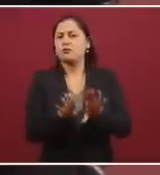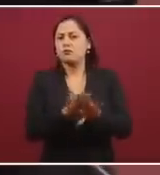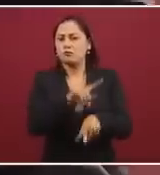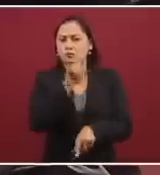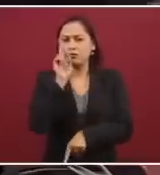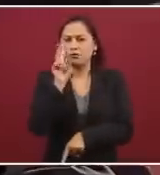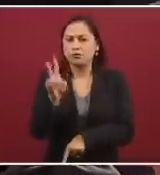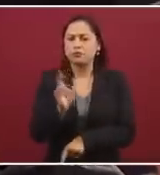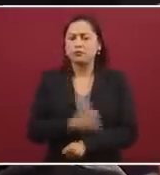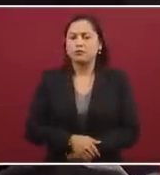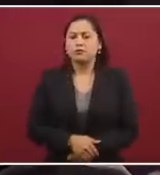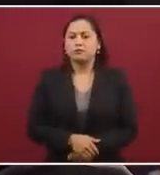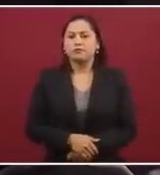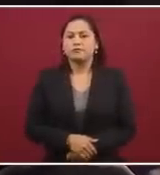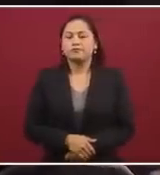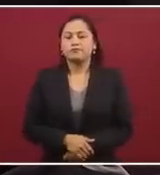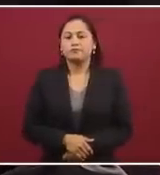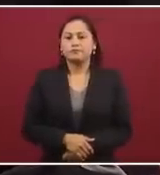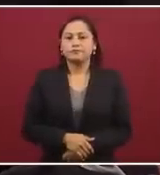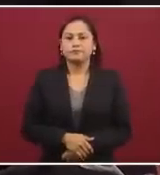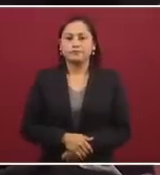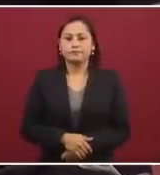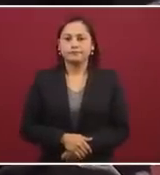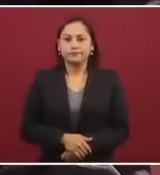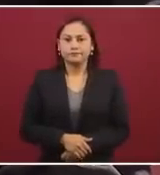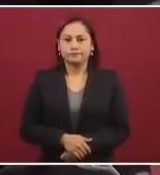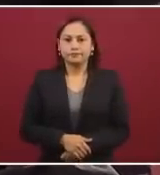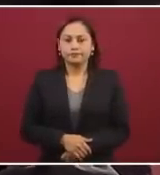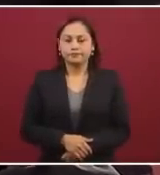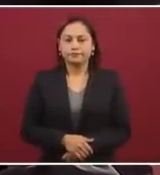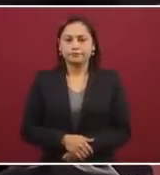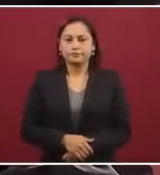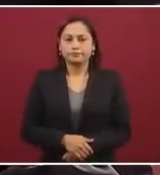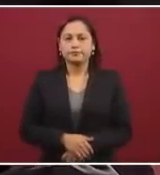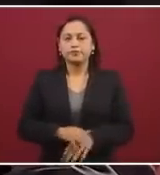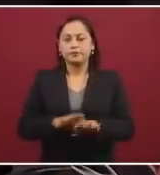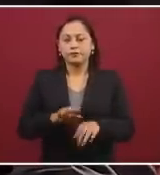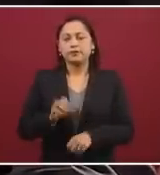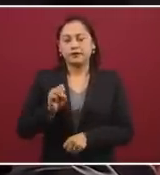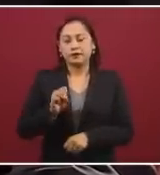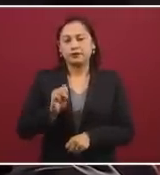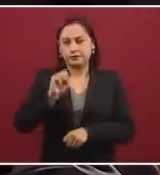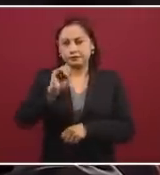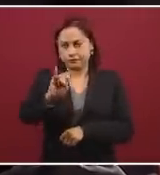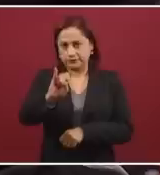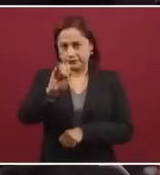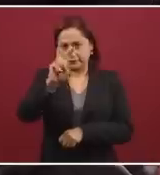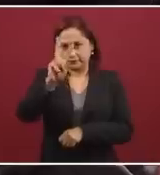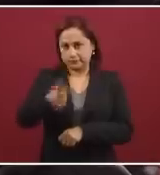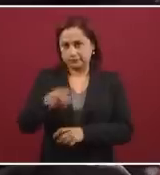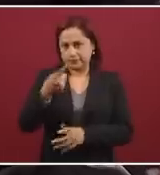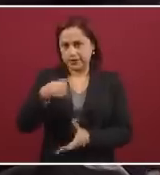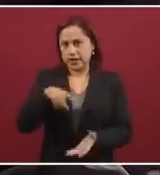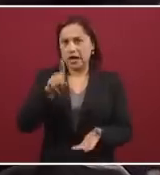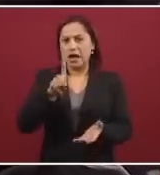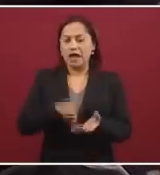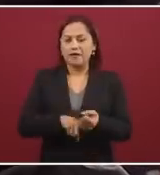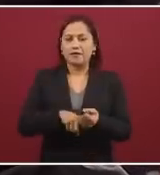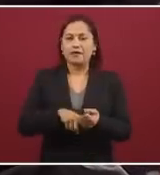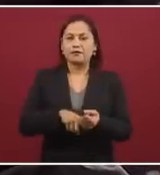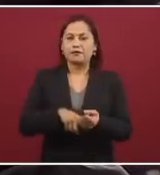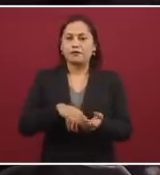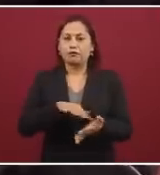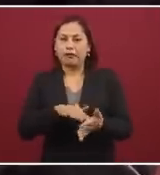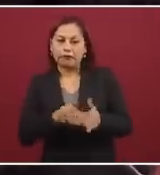sí ay en una manipulación una cosa indebida